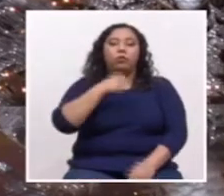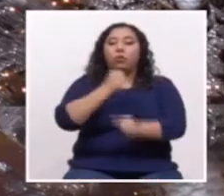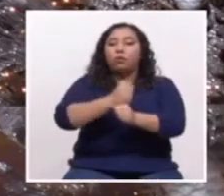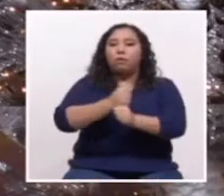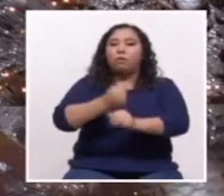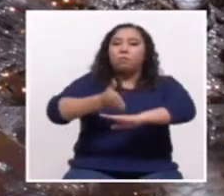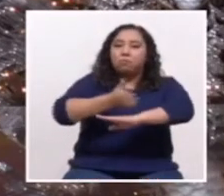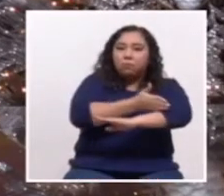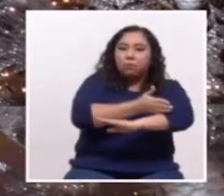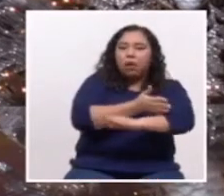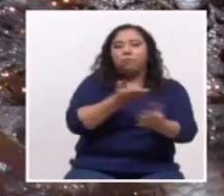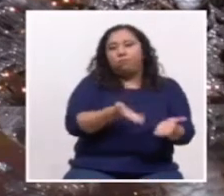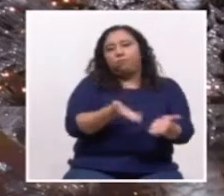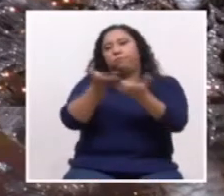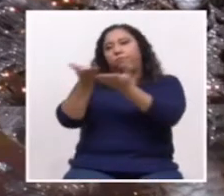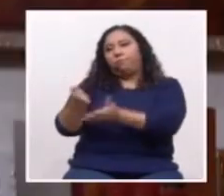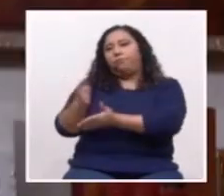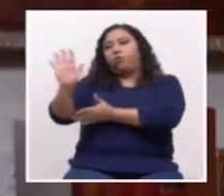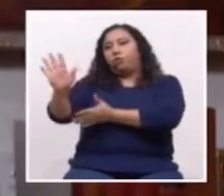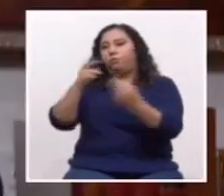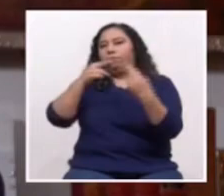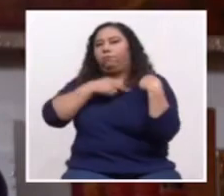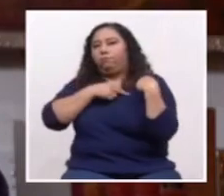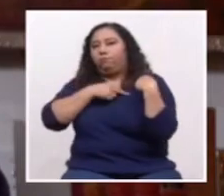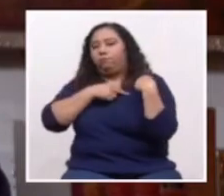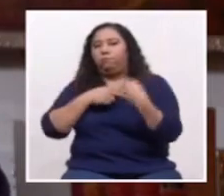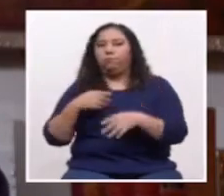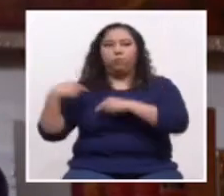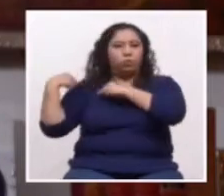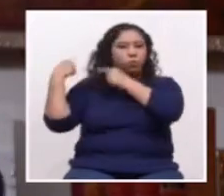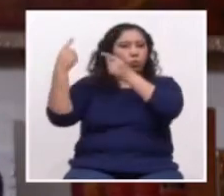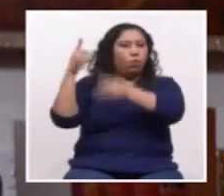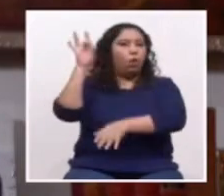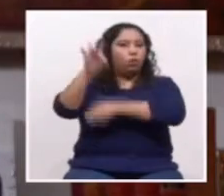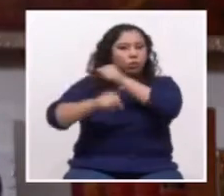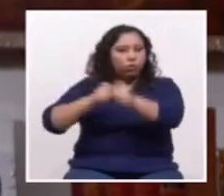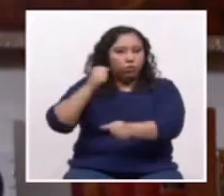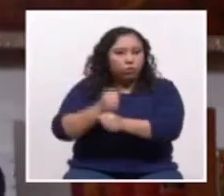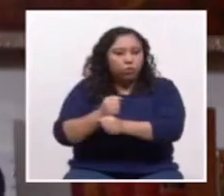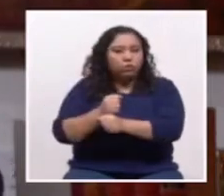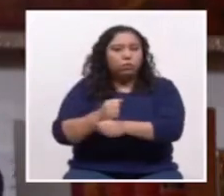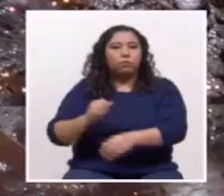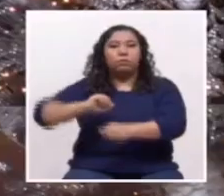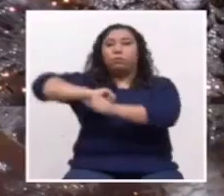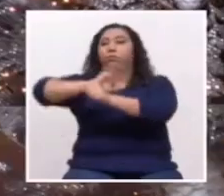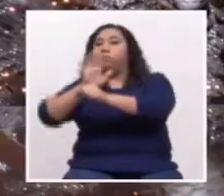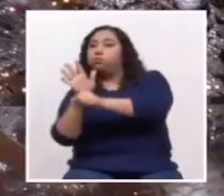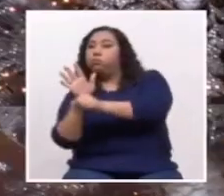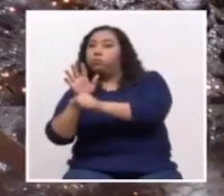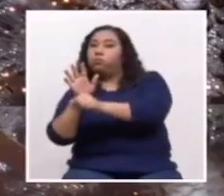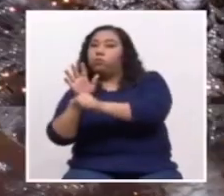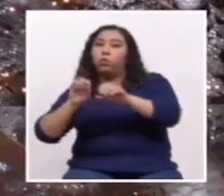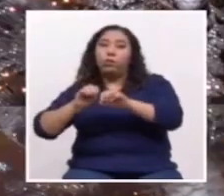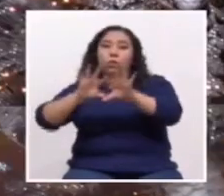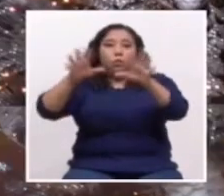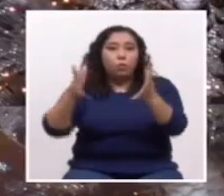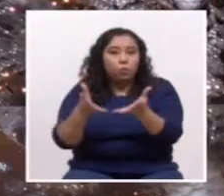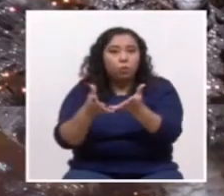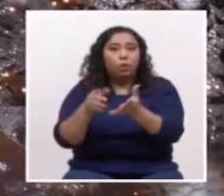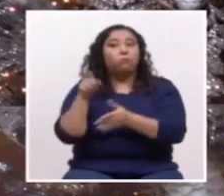alcanzado en los últimos 8 años. Vamos a continuar con el combate contra la pandemia. No podemos bajar la